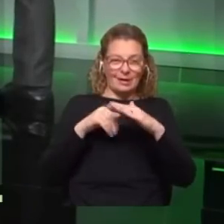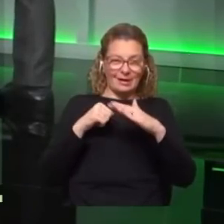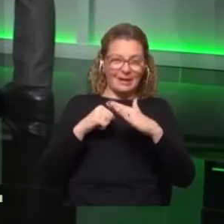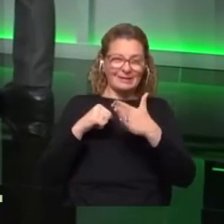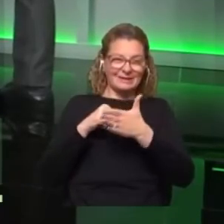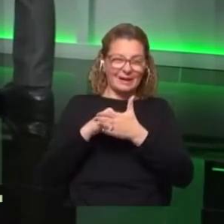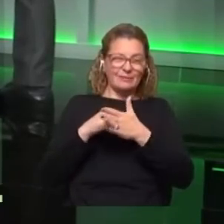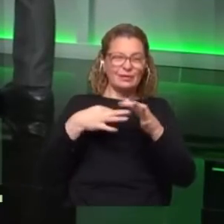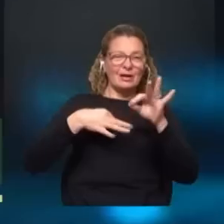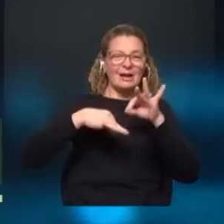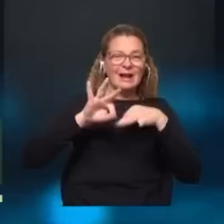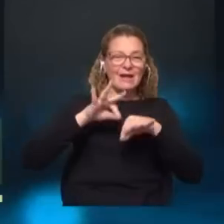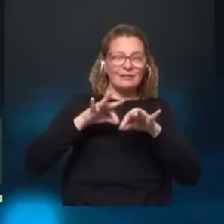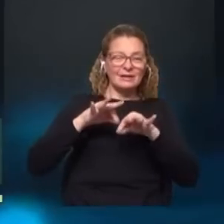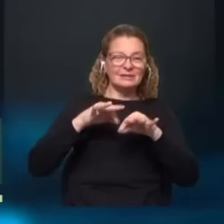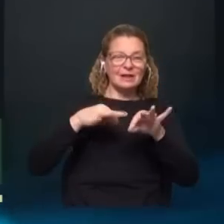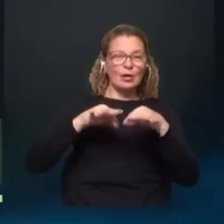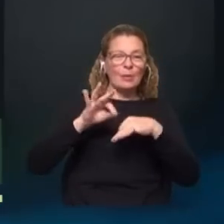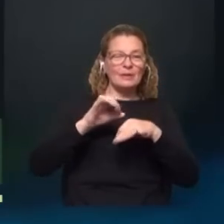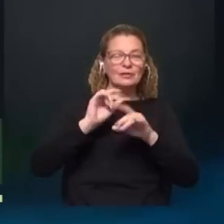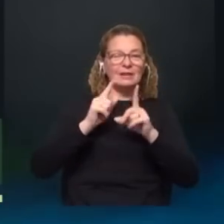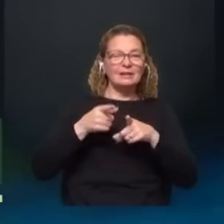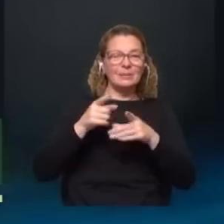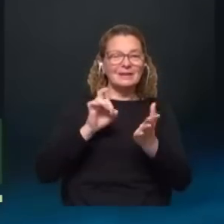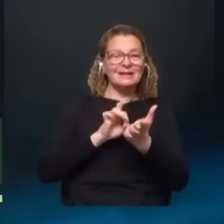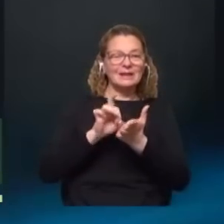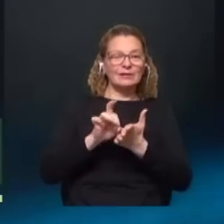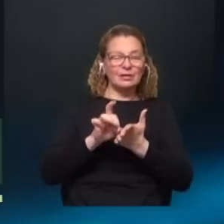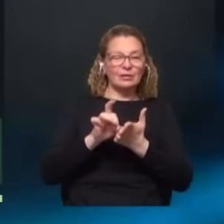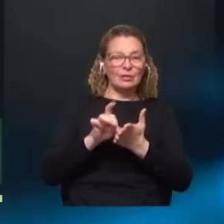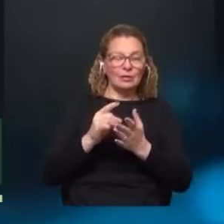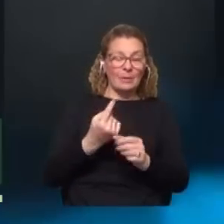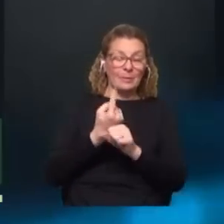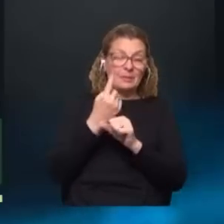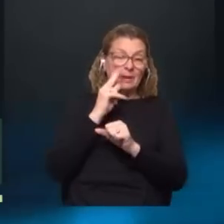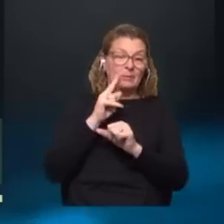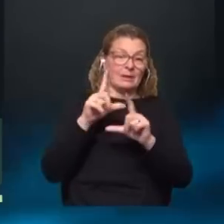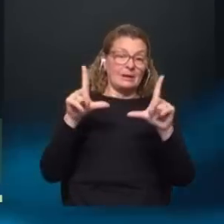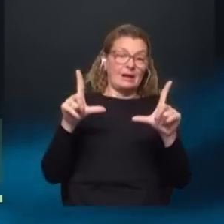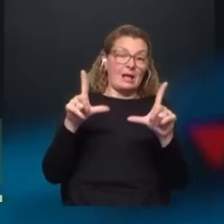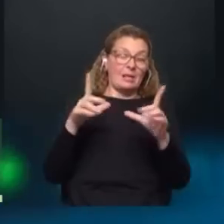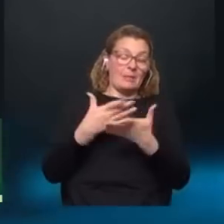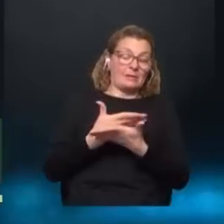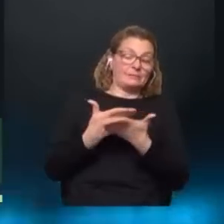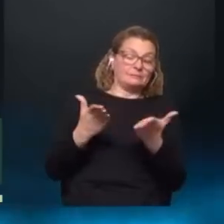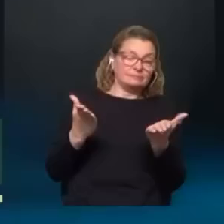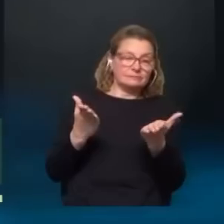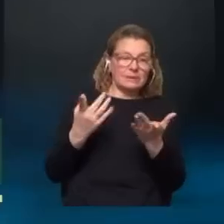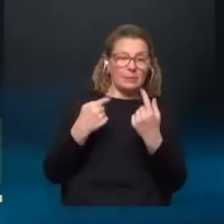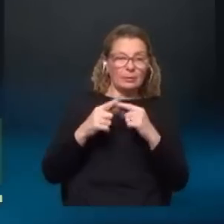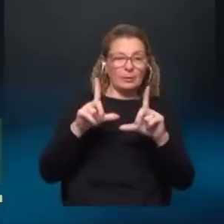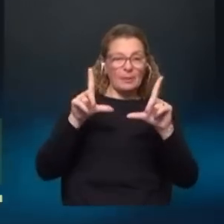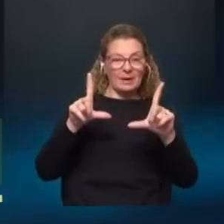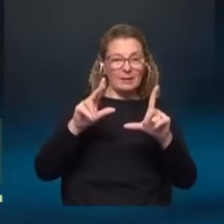lo que son las ventas tanto del sector comercio como del sector servicios Así que esta es la primer mirada que tenemos que es la mirada más agregada y si vamos